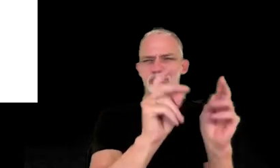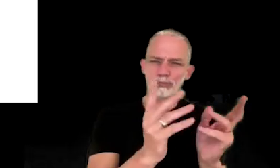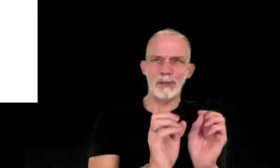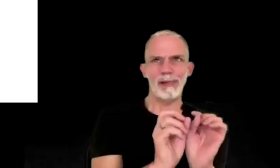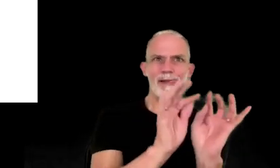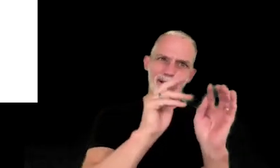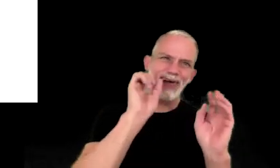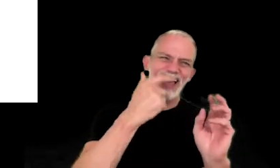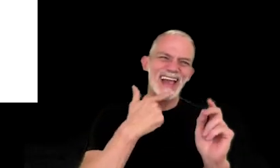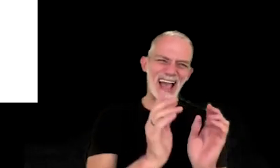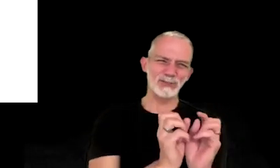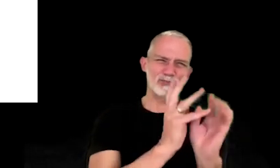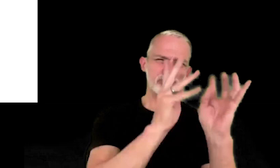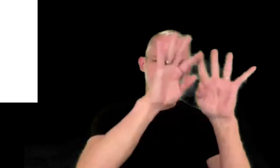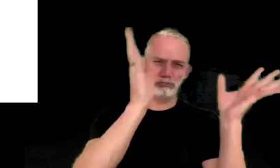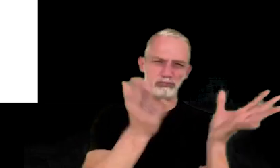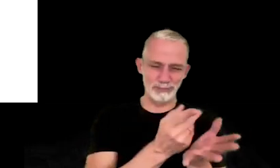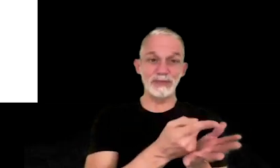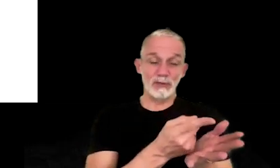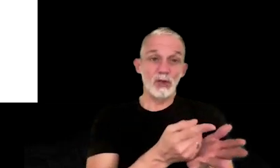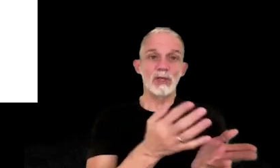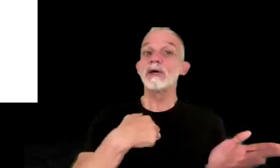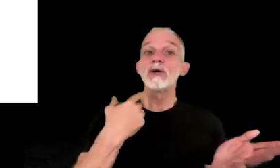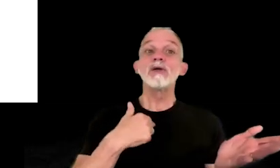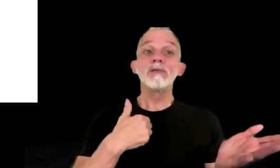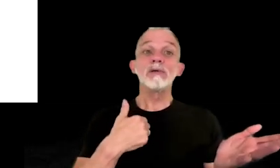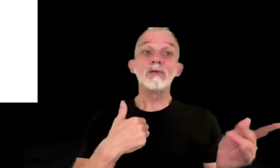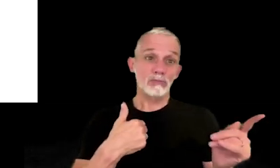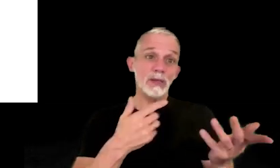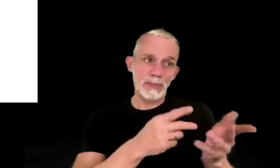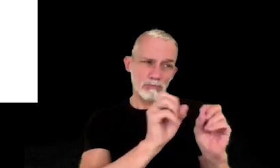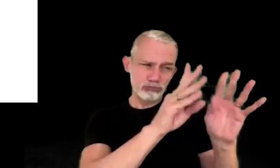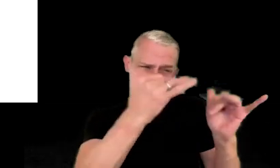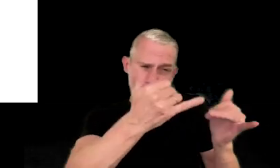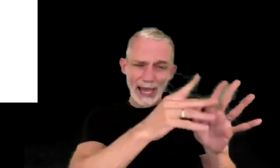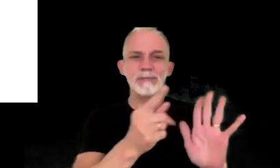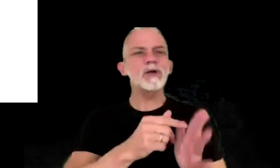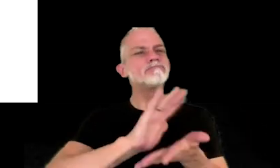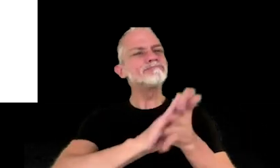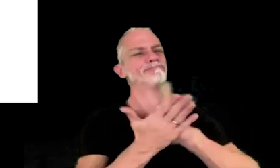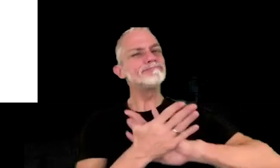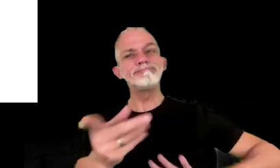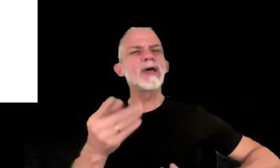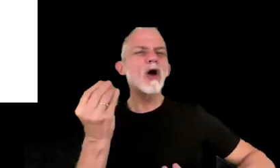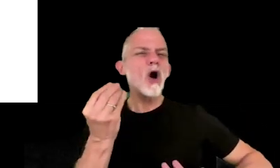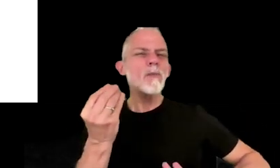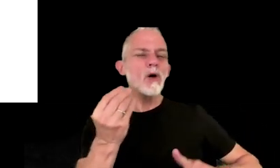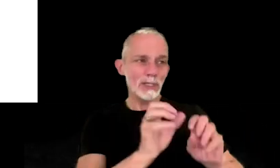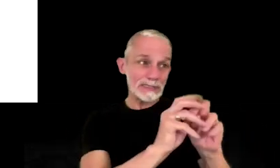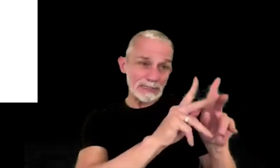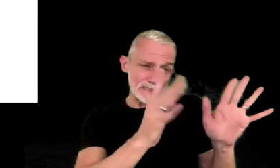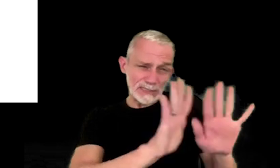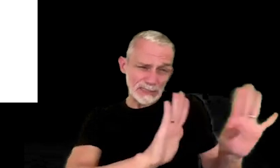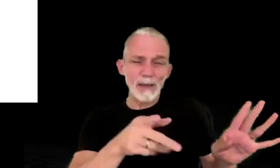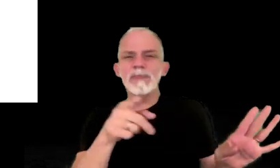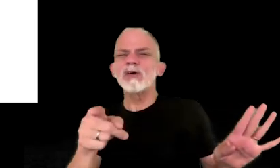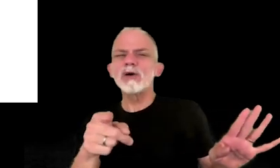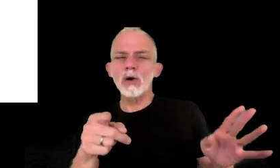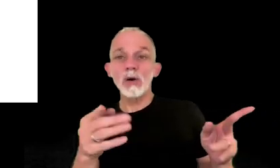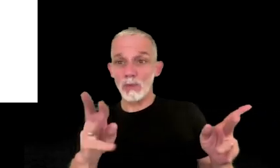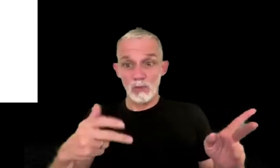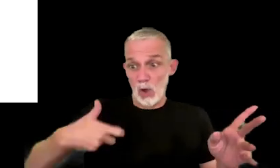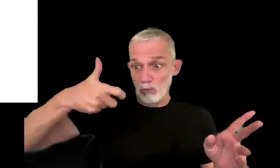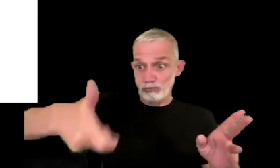efecto invernadero. El efecto que producimos es este, pero lo neutralizamos. Entonces, ¿cómo lo neutraliza?